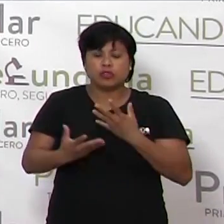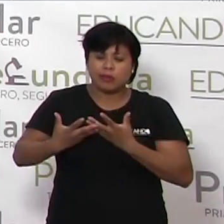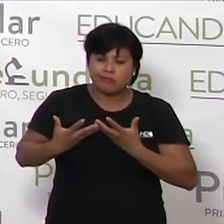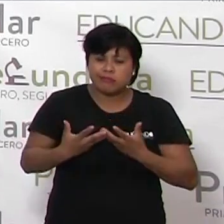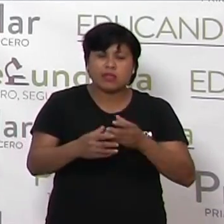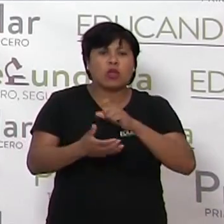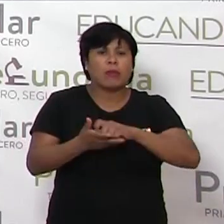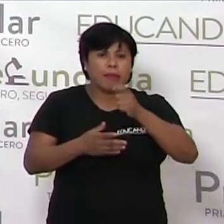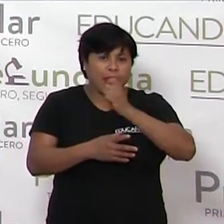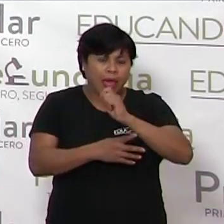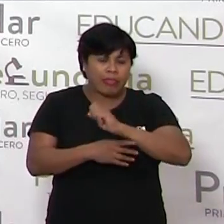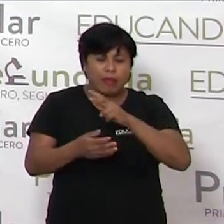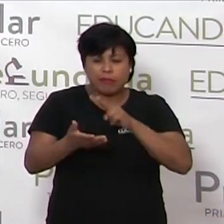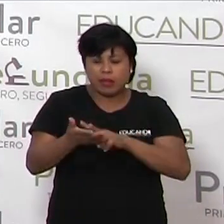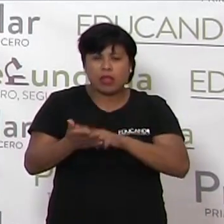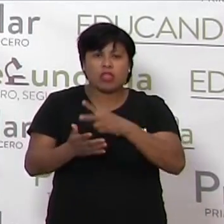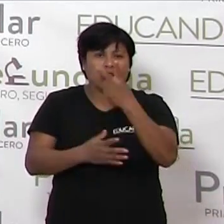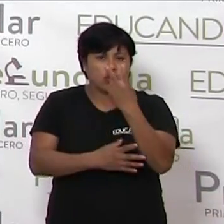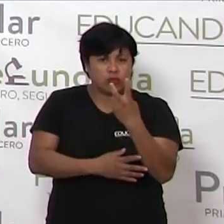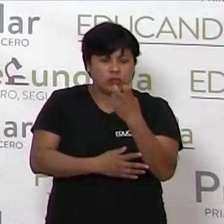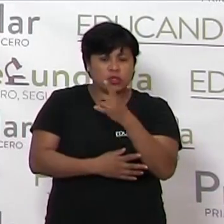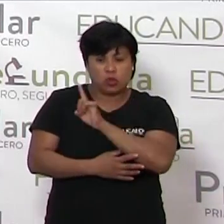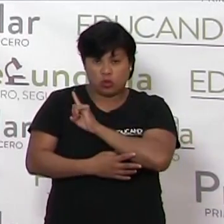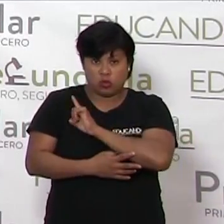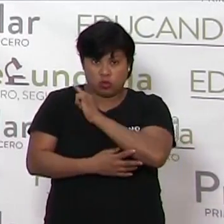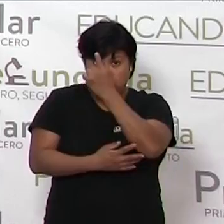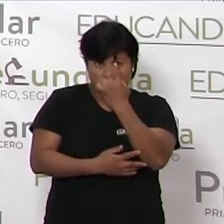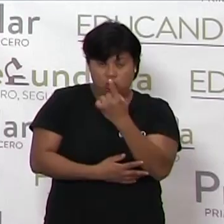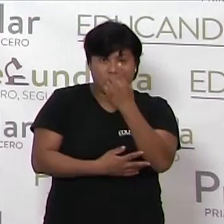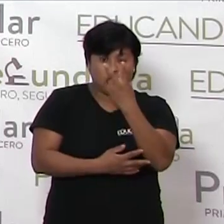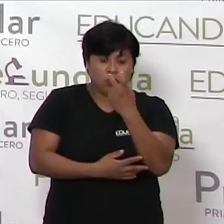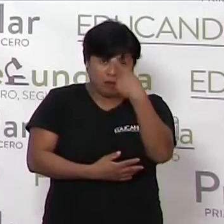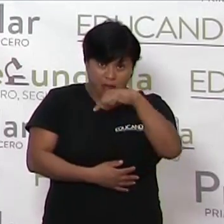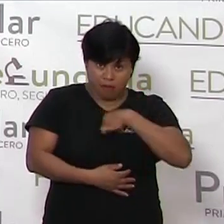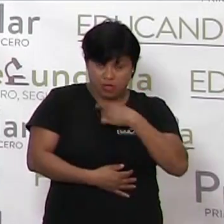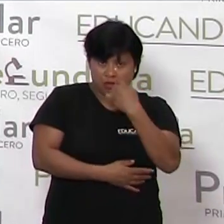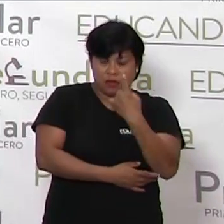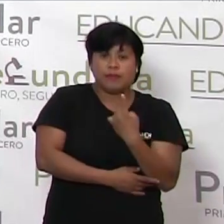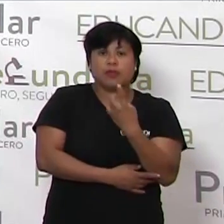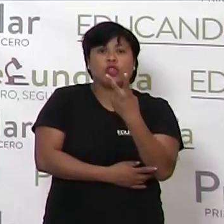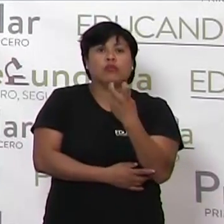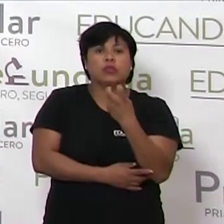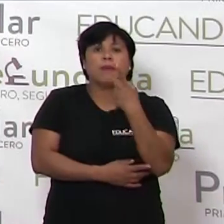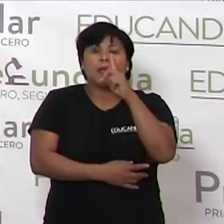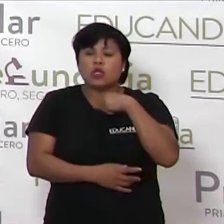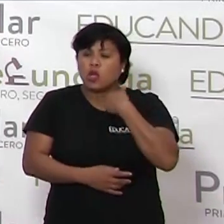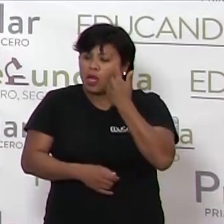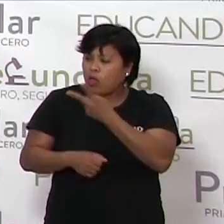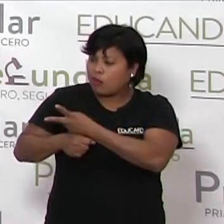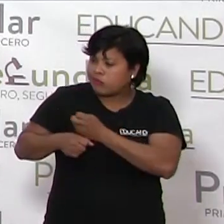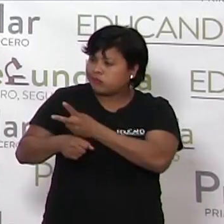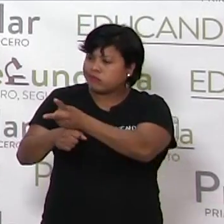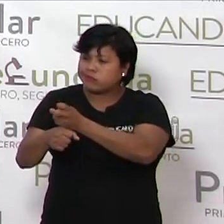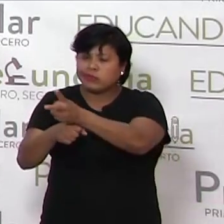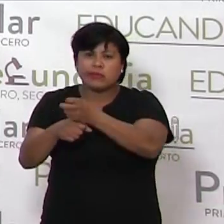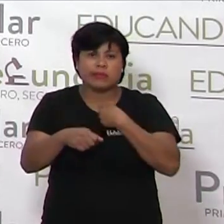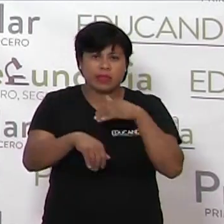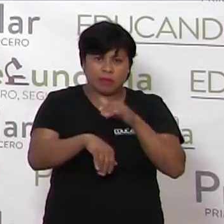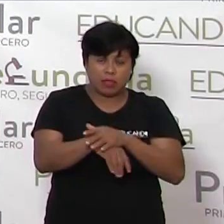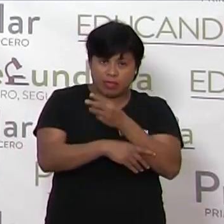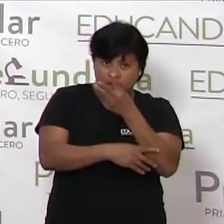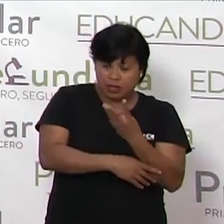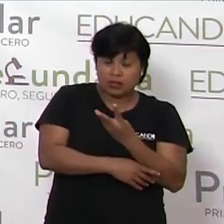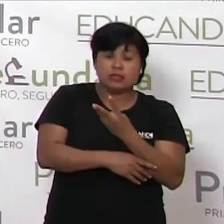a comprar unas paletas que cuestan 2 pesos. Una paleta cuesta 2 pesos para mí. Me costaría 2 pesos, pero si le quiero invitar a mis amigos que son